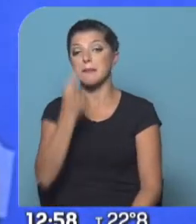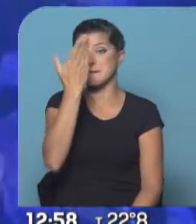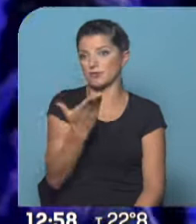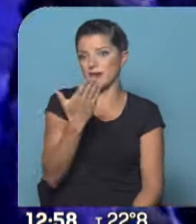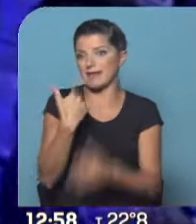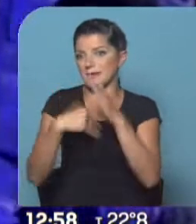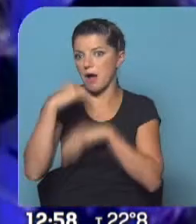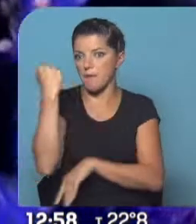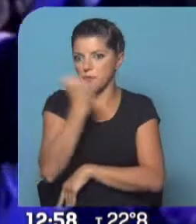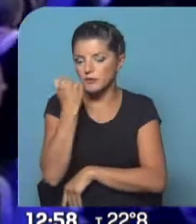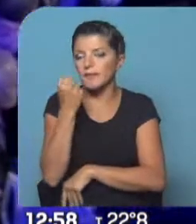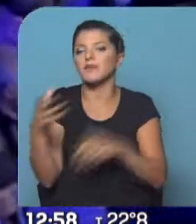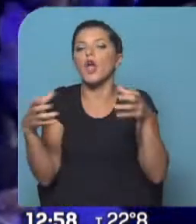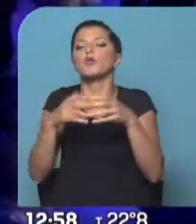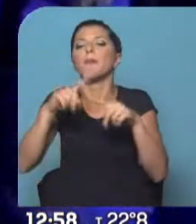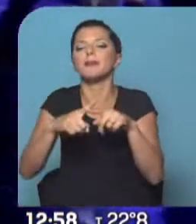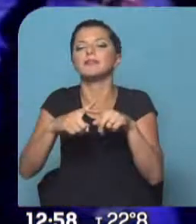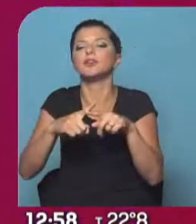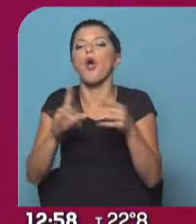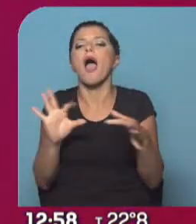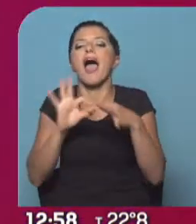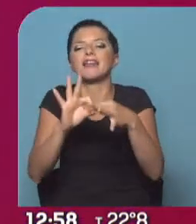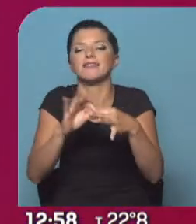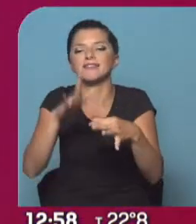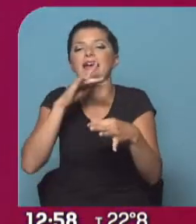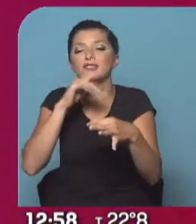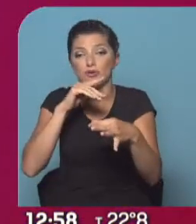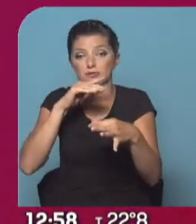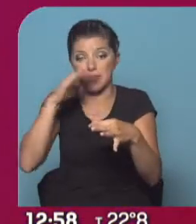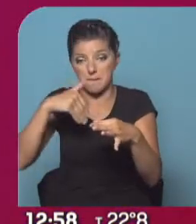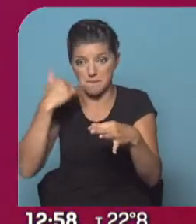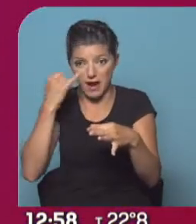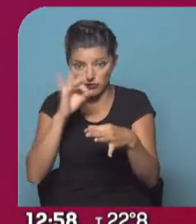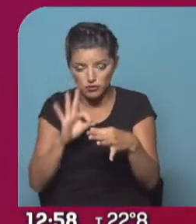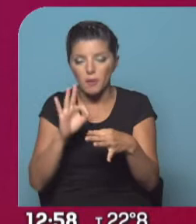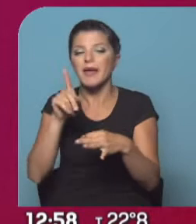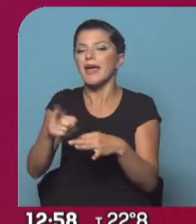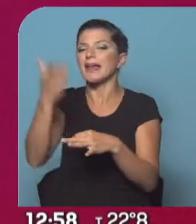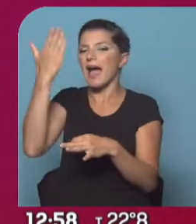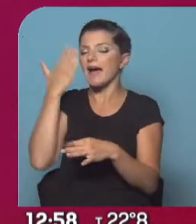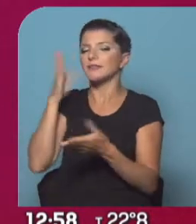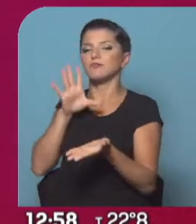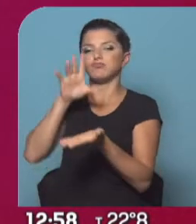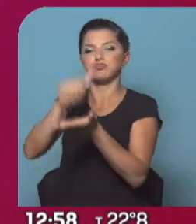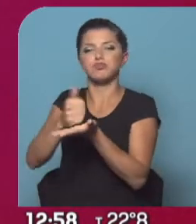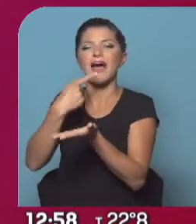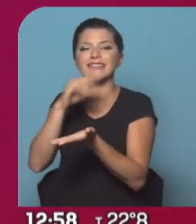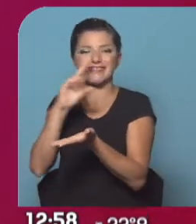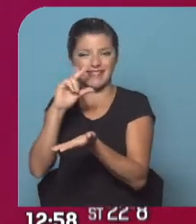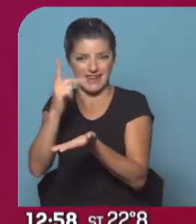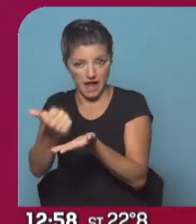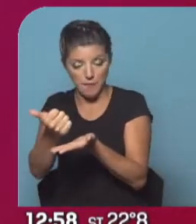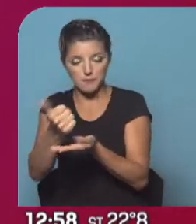de la Alianza 14 de Marzo, una coalición política caracterizada por su oposición a la injerencia siria en el Líbano.